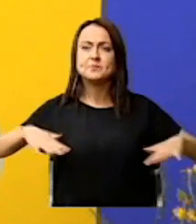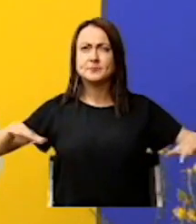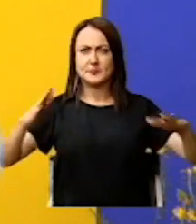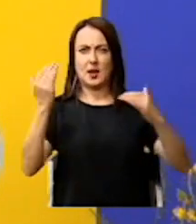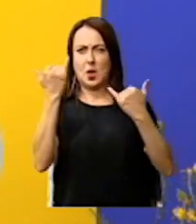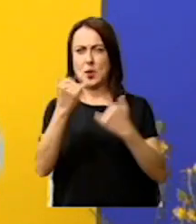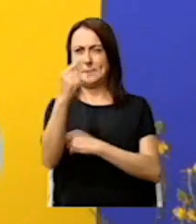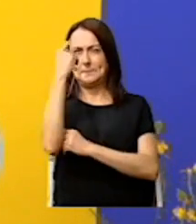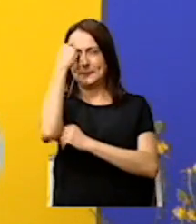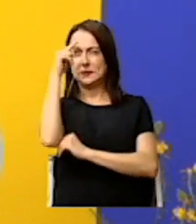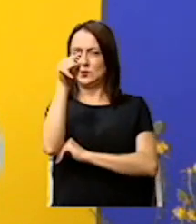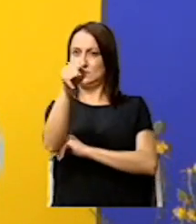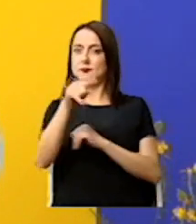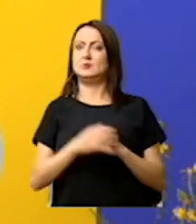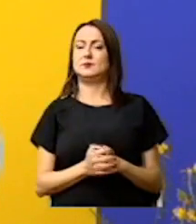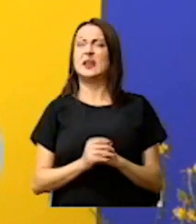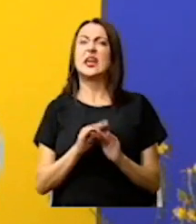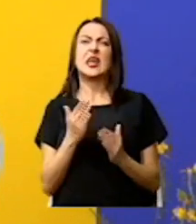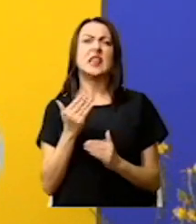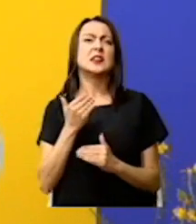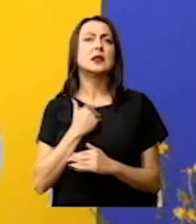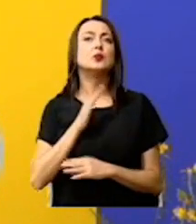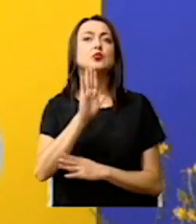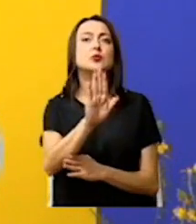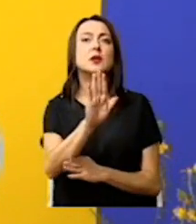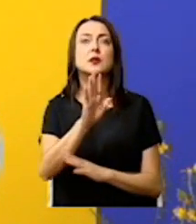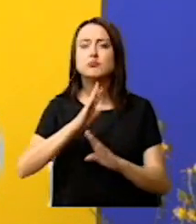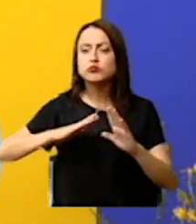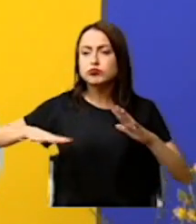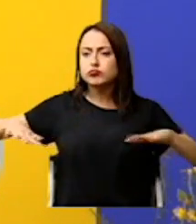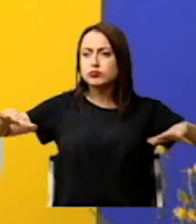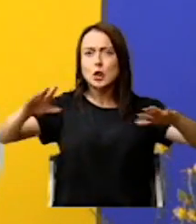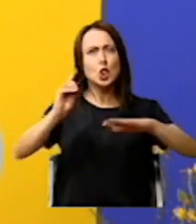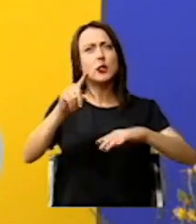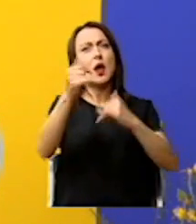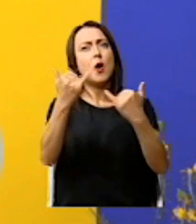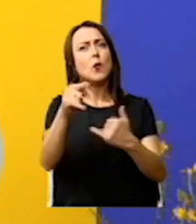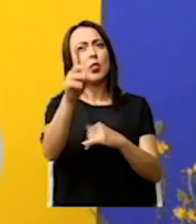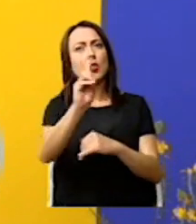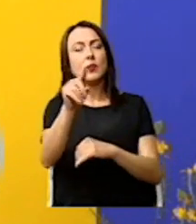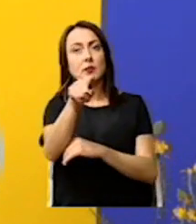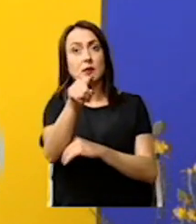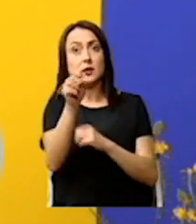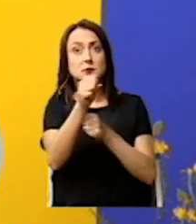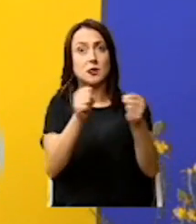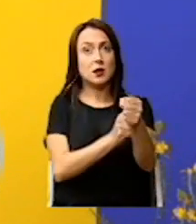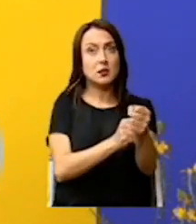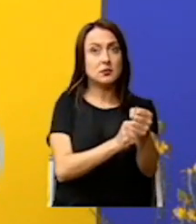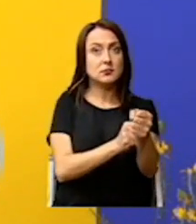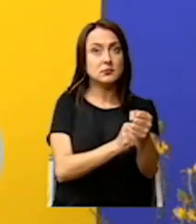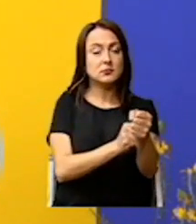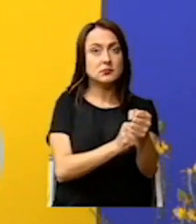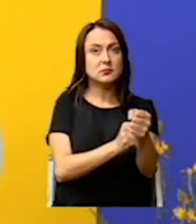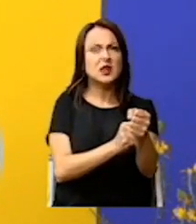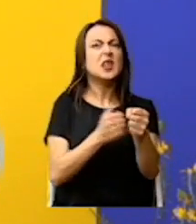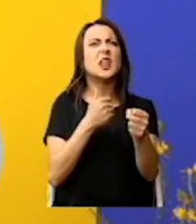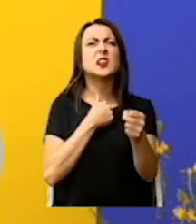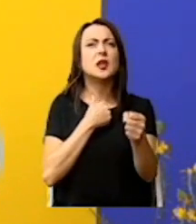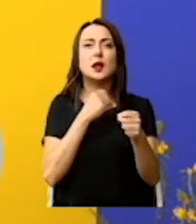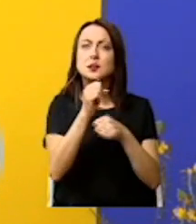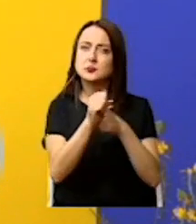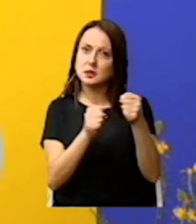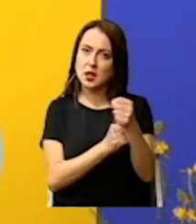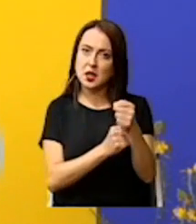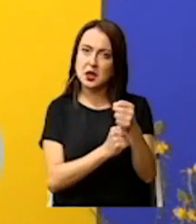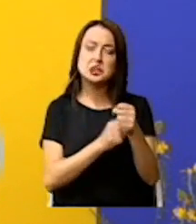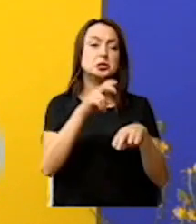piensen ustedes. ¿Qué tienen ustedes a su alrededor? ¿A dónde están? ¿En la sala? ¿Qué tendrán en la sala?